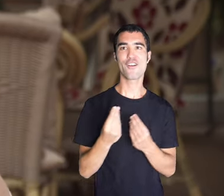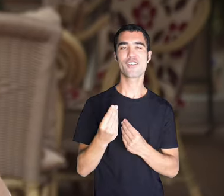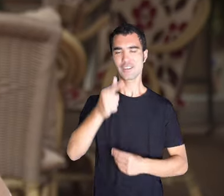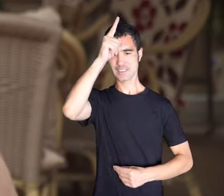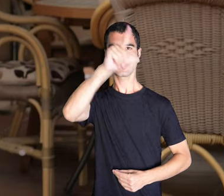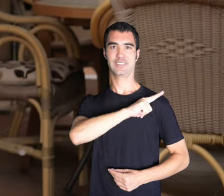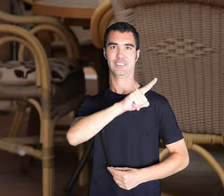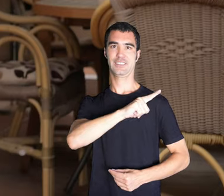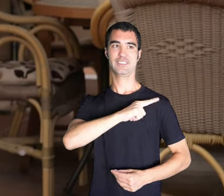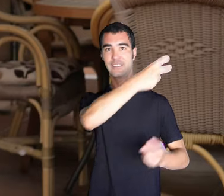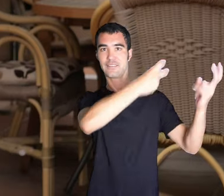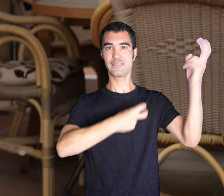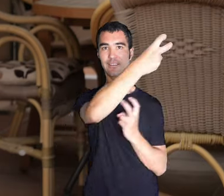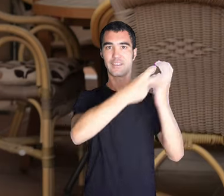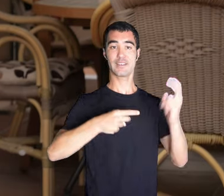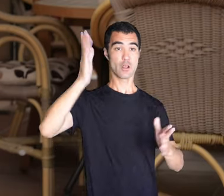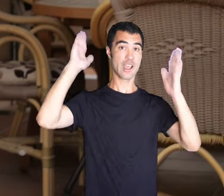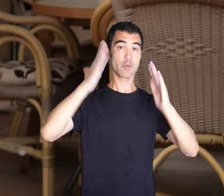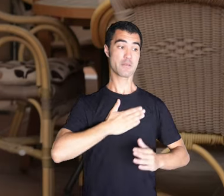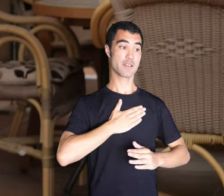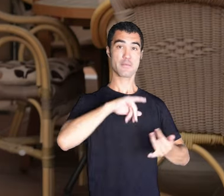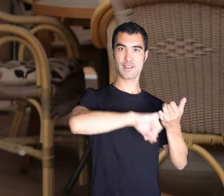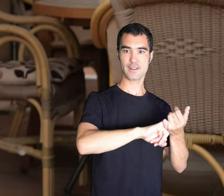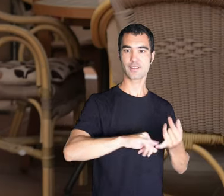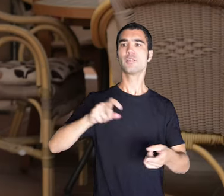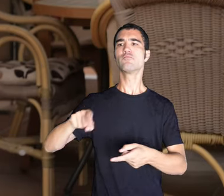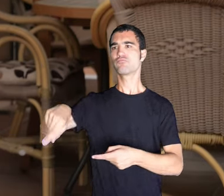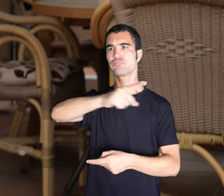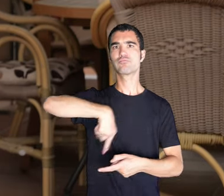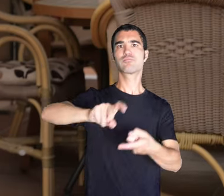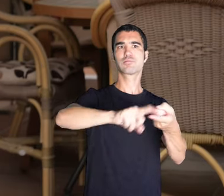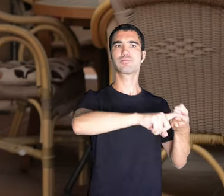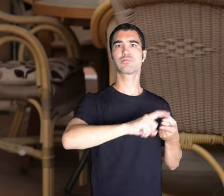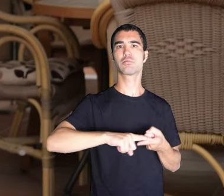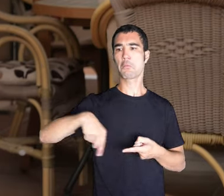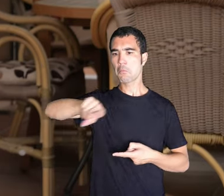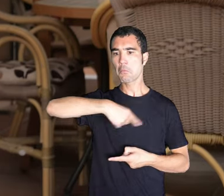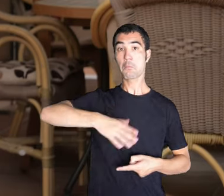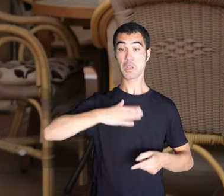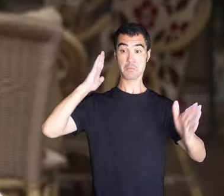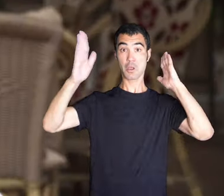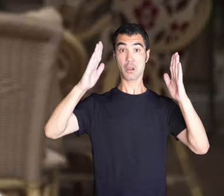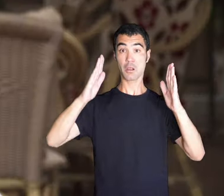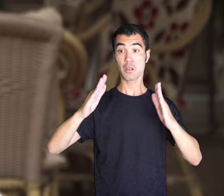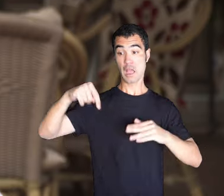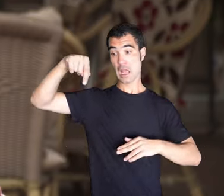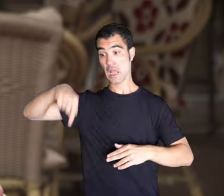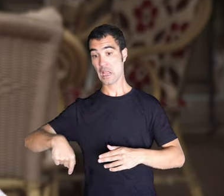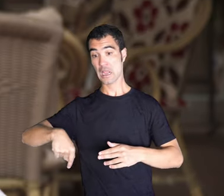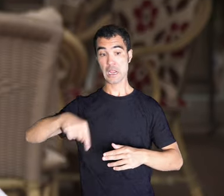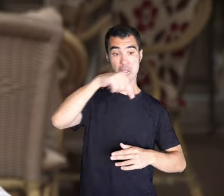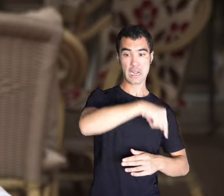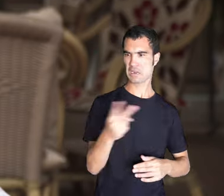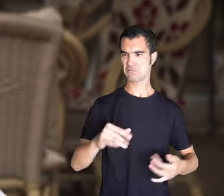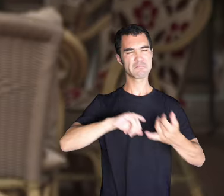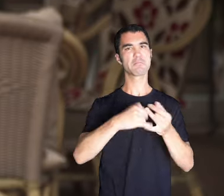el servicio militar de la época de mi marido. Hay muy pocas que se casaron con chicos de aquí. Ellos,